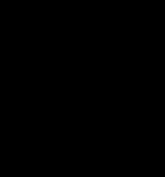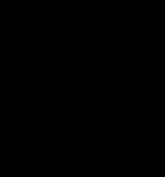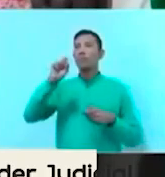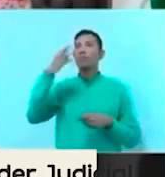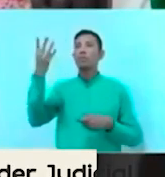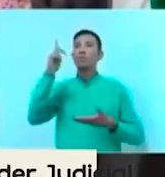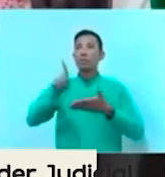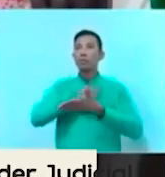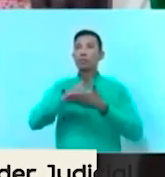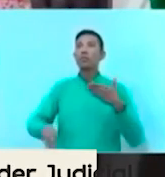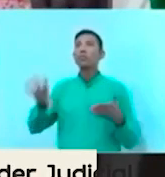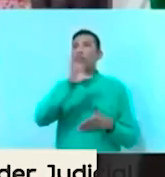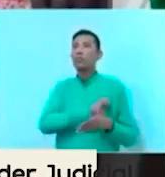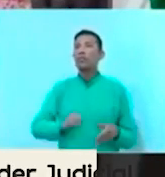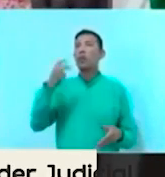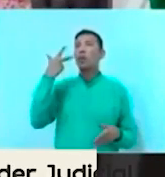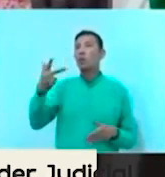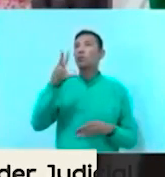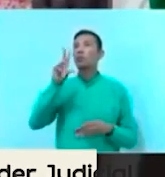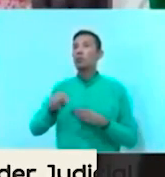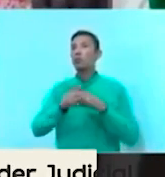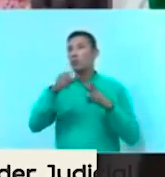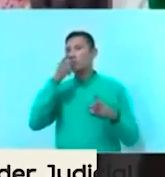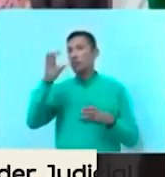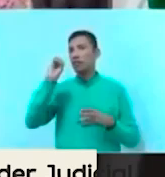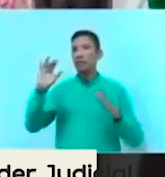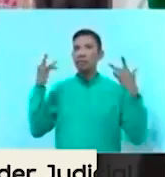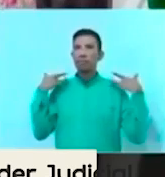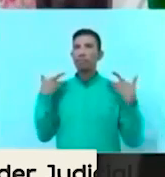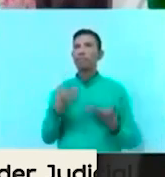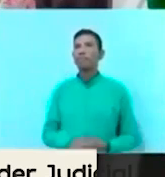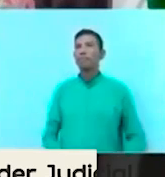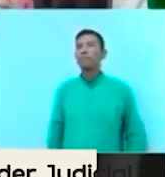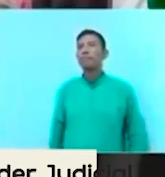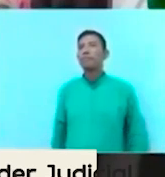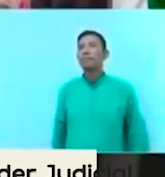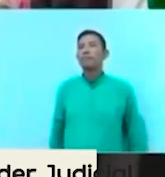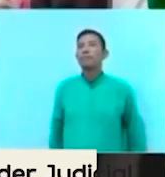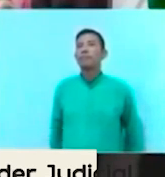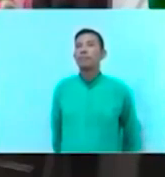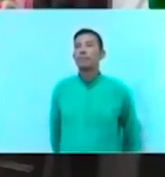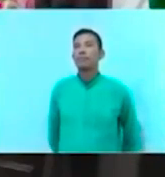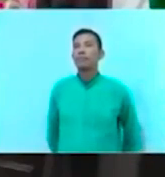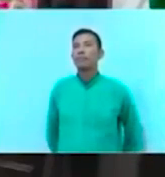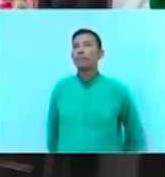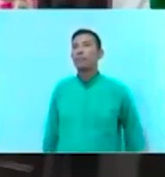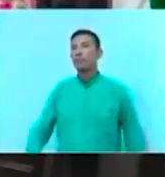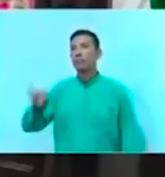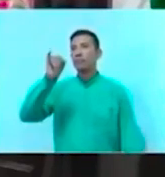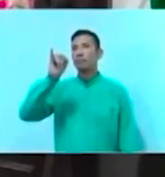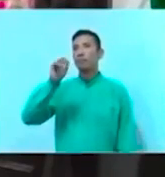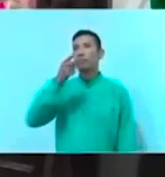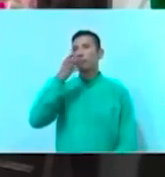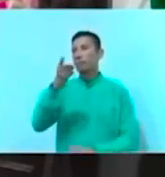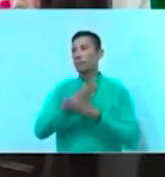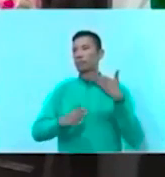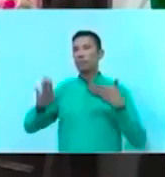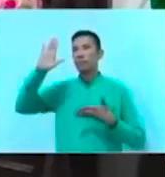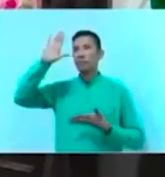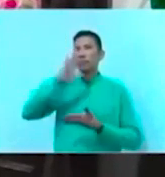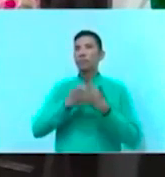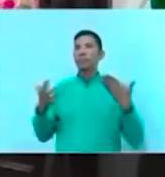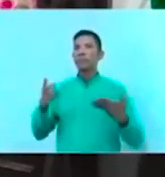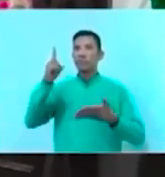aprobada, votos a favor, 8 en contra y 0 abstenciones. Se declara aprobada con base en el resultado